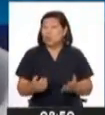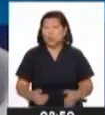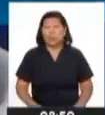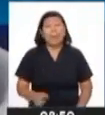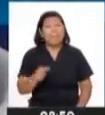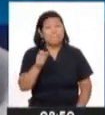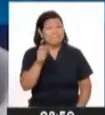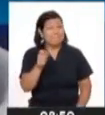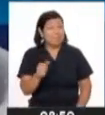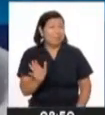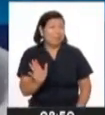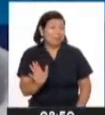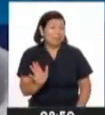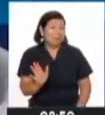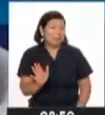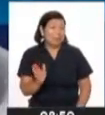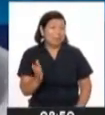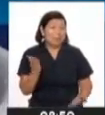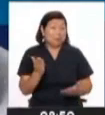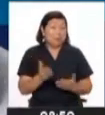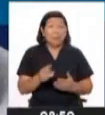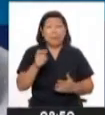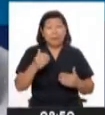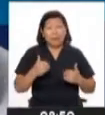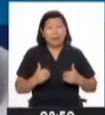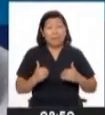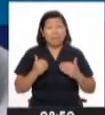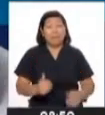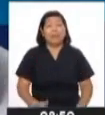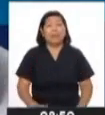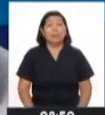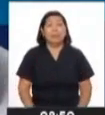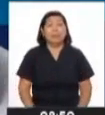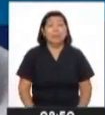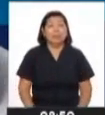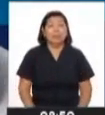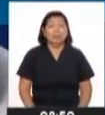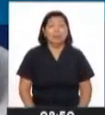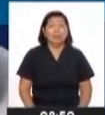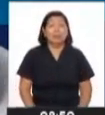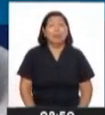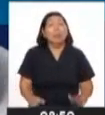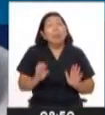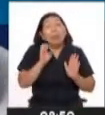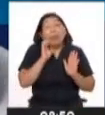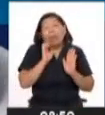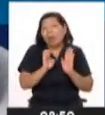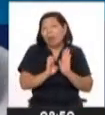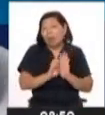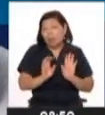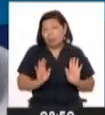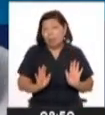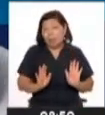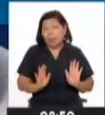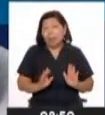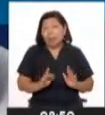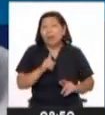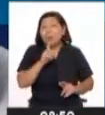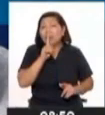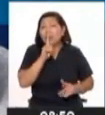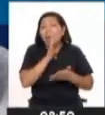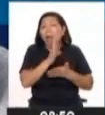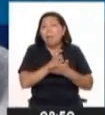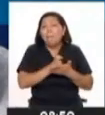muchas personas, yo tengo ya consultantes adultos que, por poner un ejemplo, ¿no?, callan.